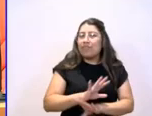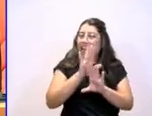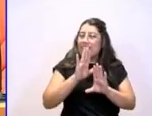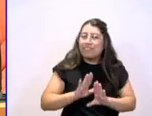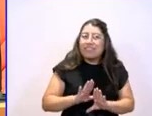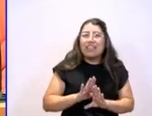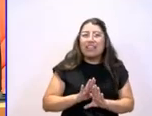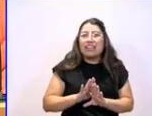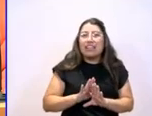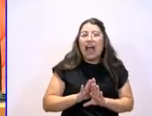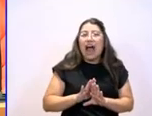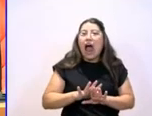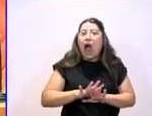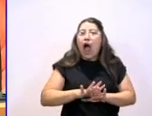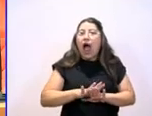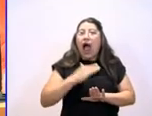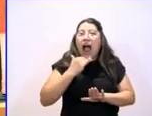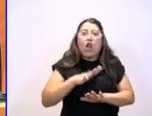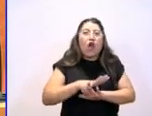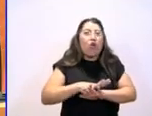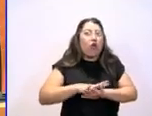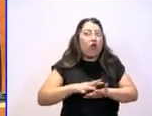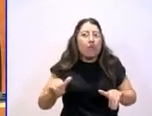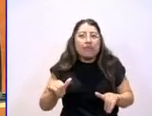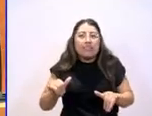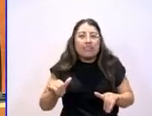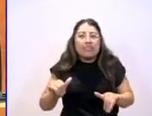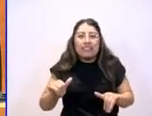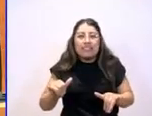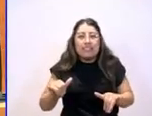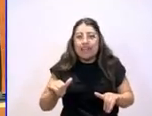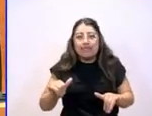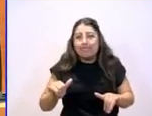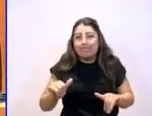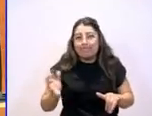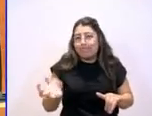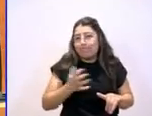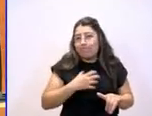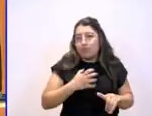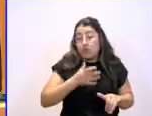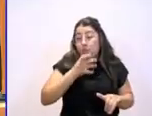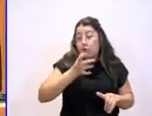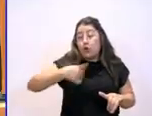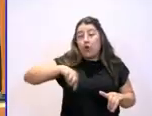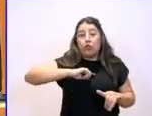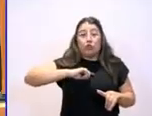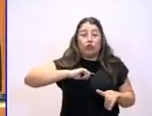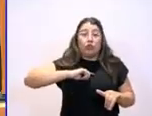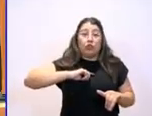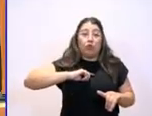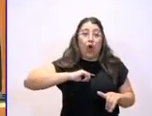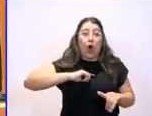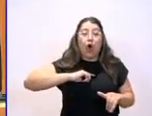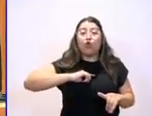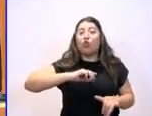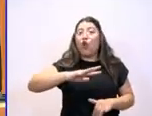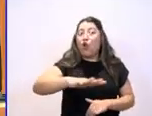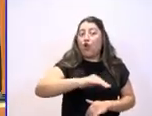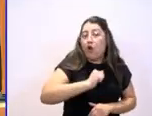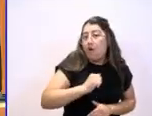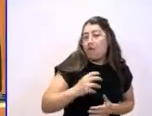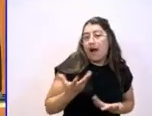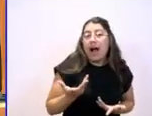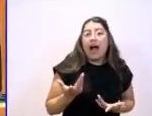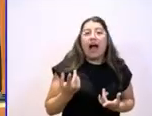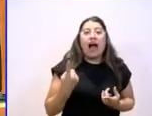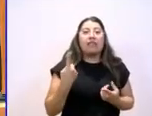les compense ni un poquitín de todo lo que hemos hurtado, lo que hemos expoliado, lo que